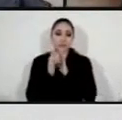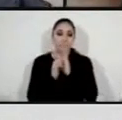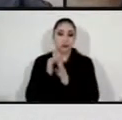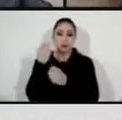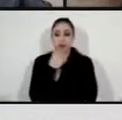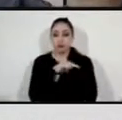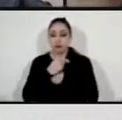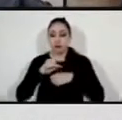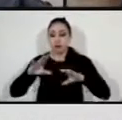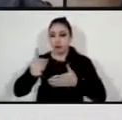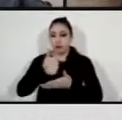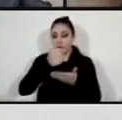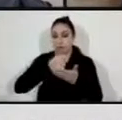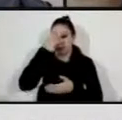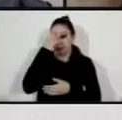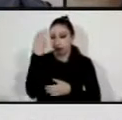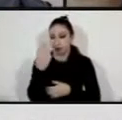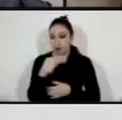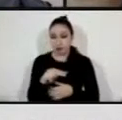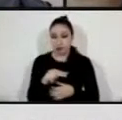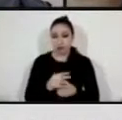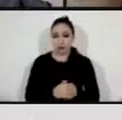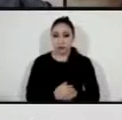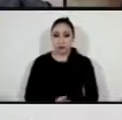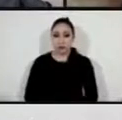en los medios y a nuestros